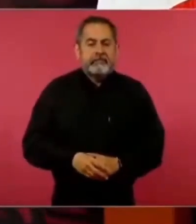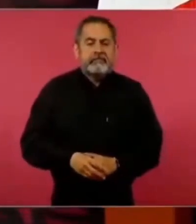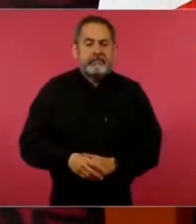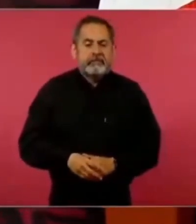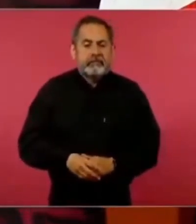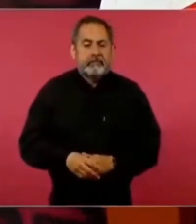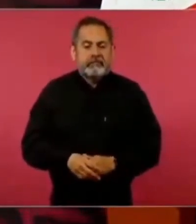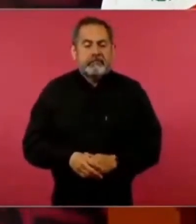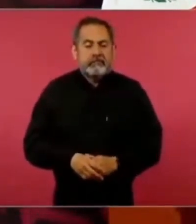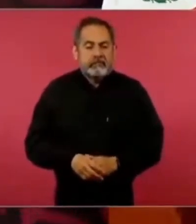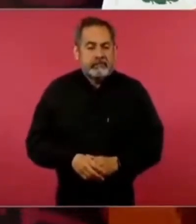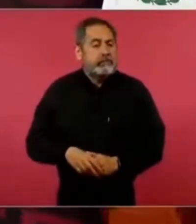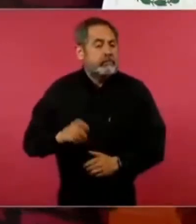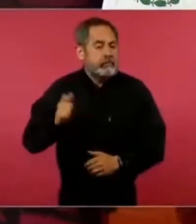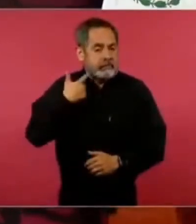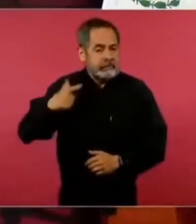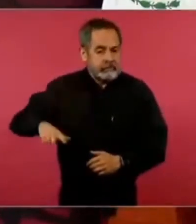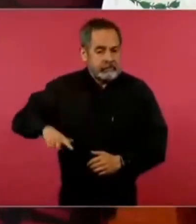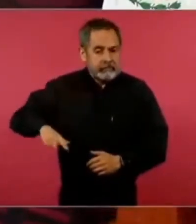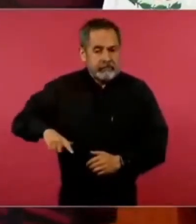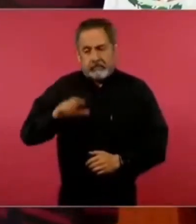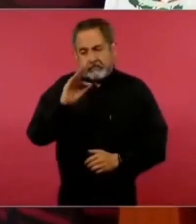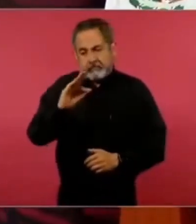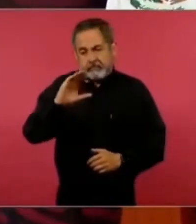En el gobierno de Calderón